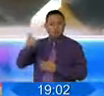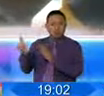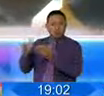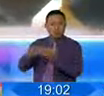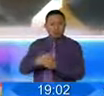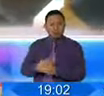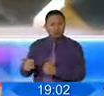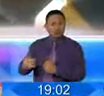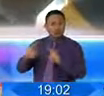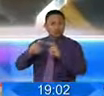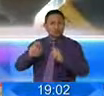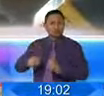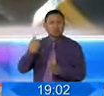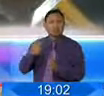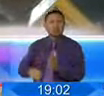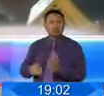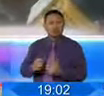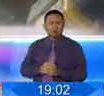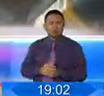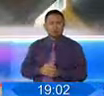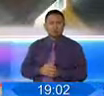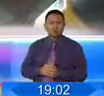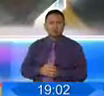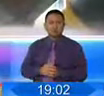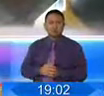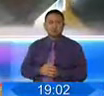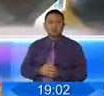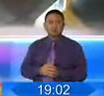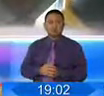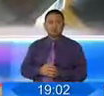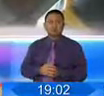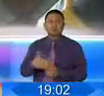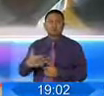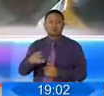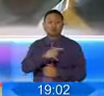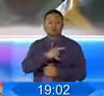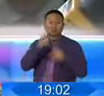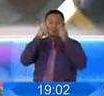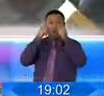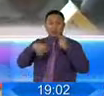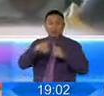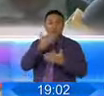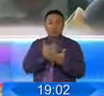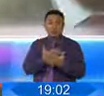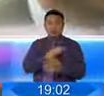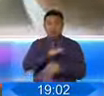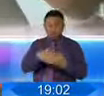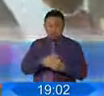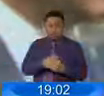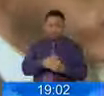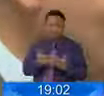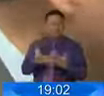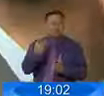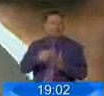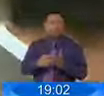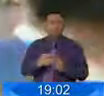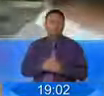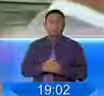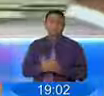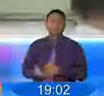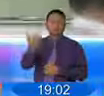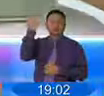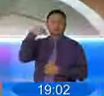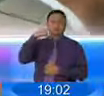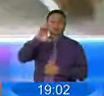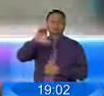fallecieron fuera de ese sector, teniendo los fiscales todas las pruebas y peritajes. En ese entonces Carrión se